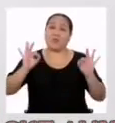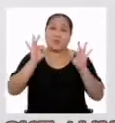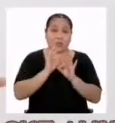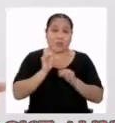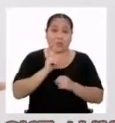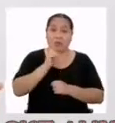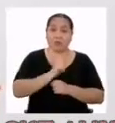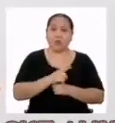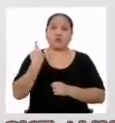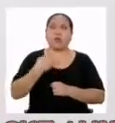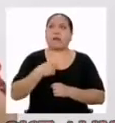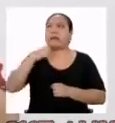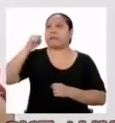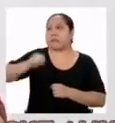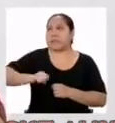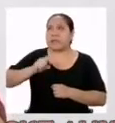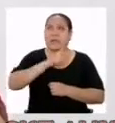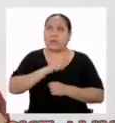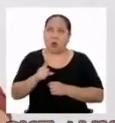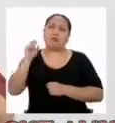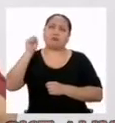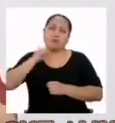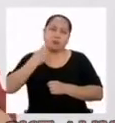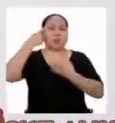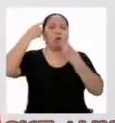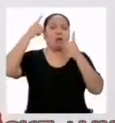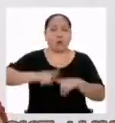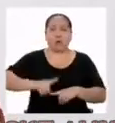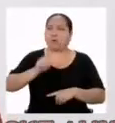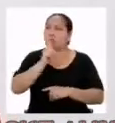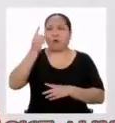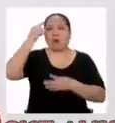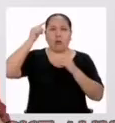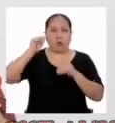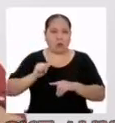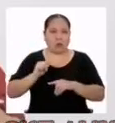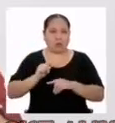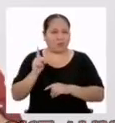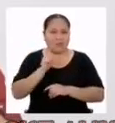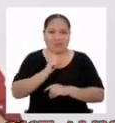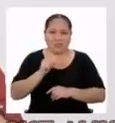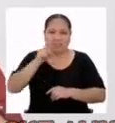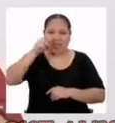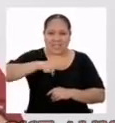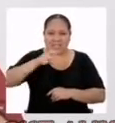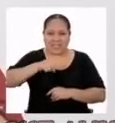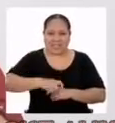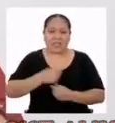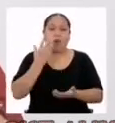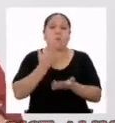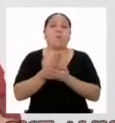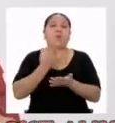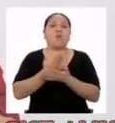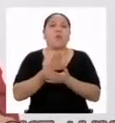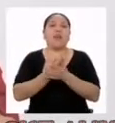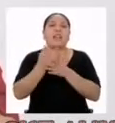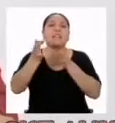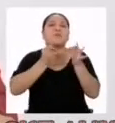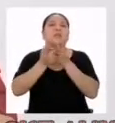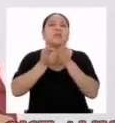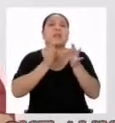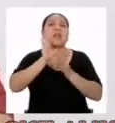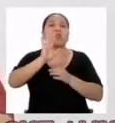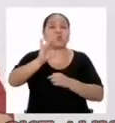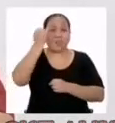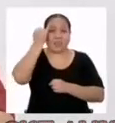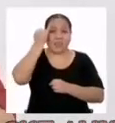no basta con decir que uno está de acuerdo o no con algo. Hace falta sustentarlo y la única